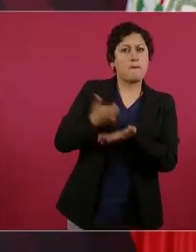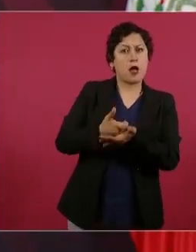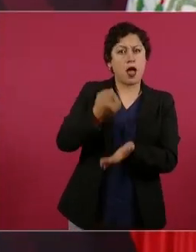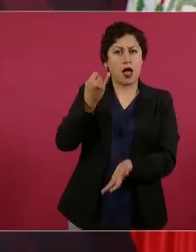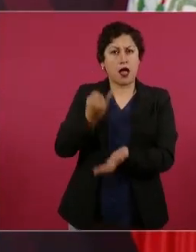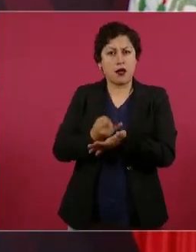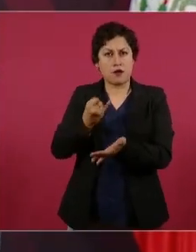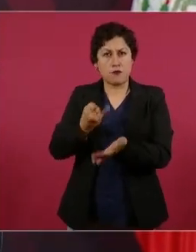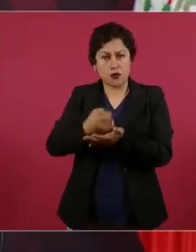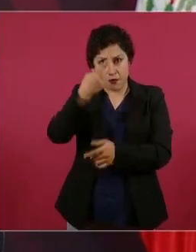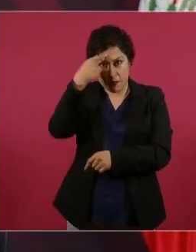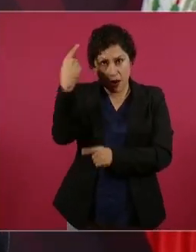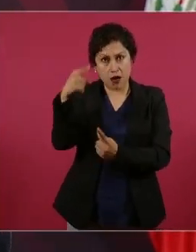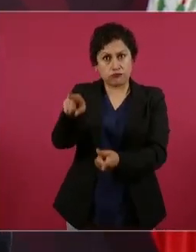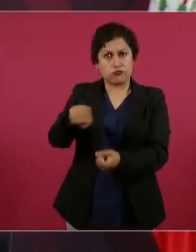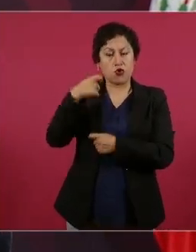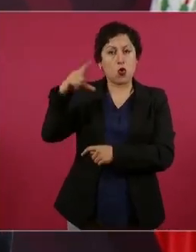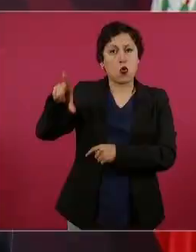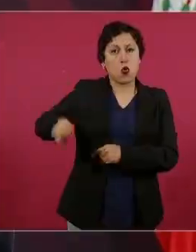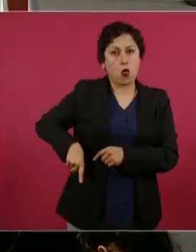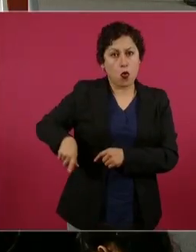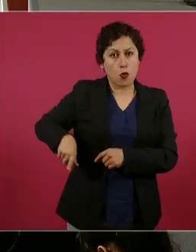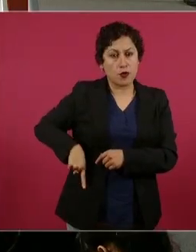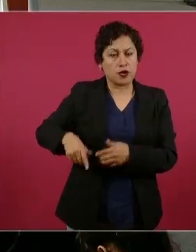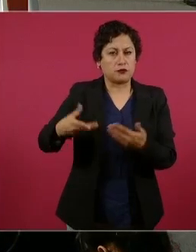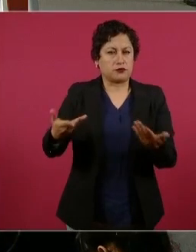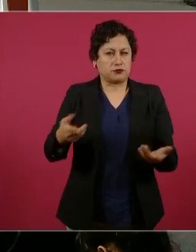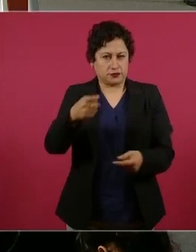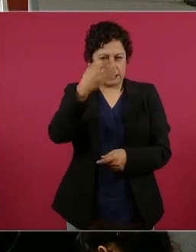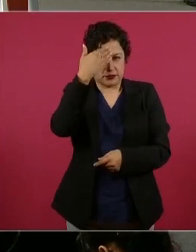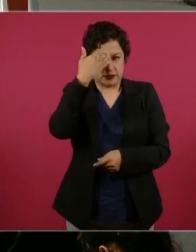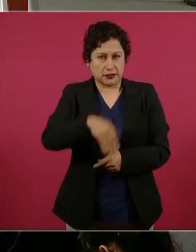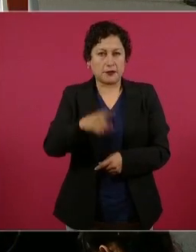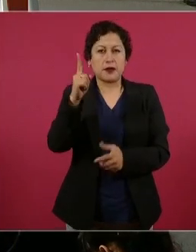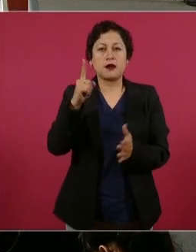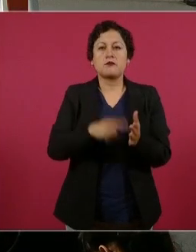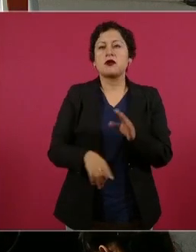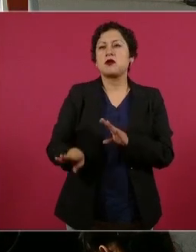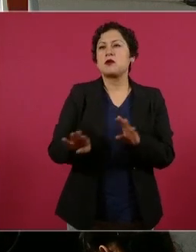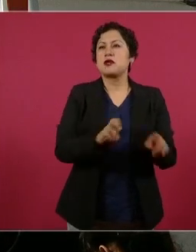los años 80 también del siglo pasado